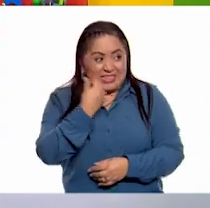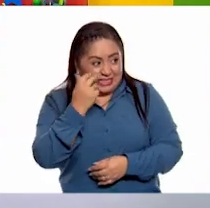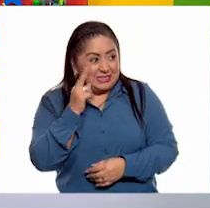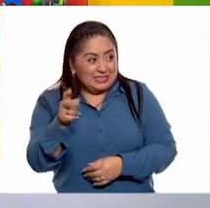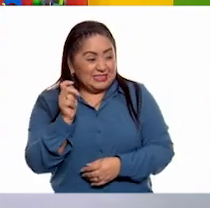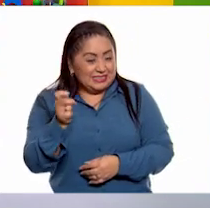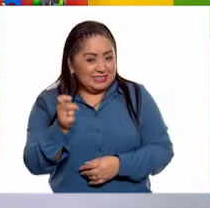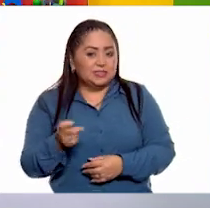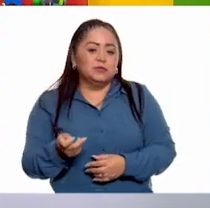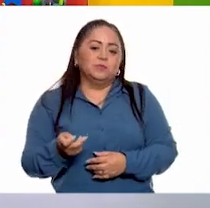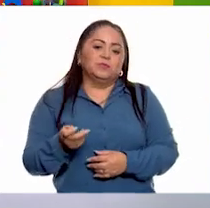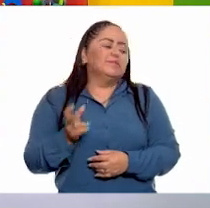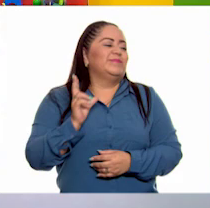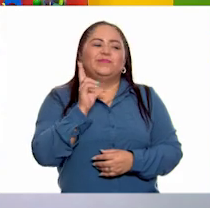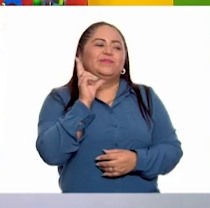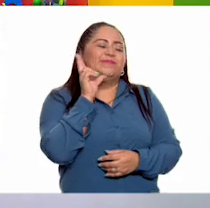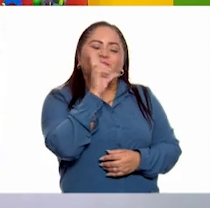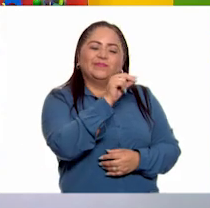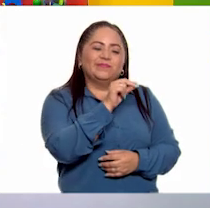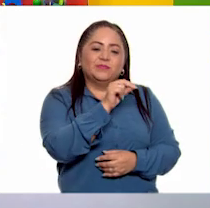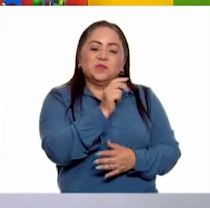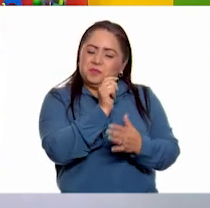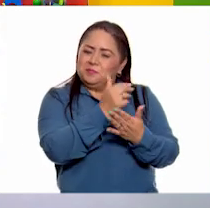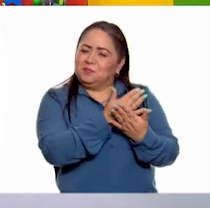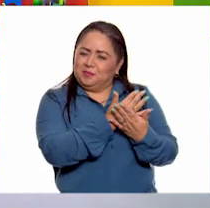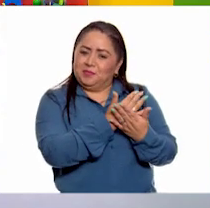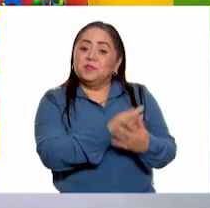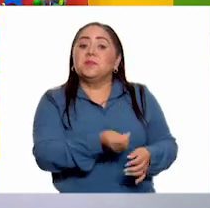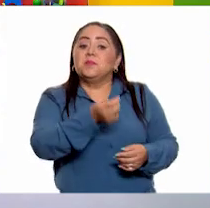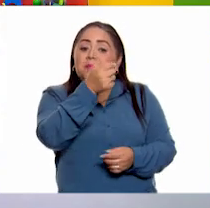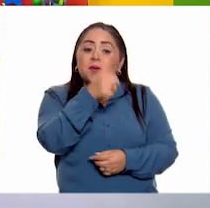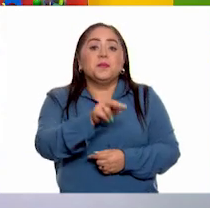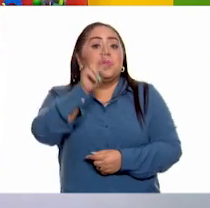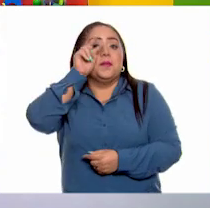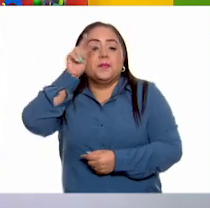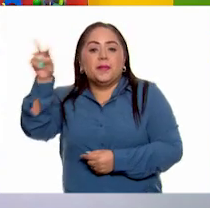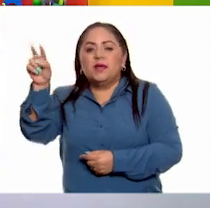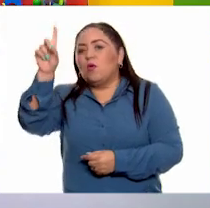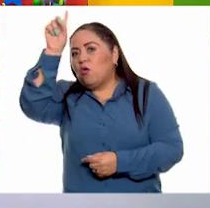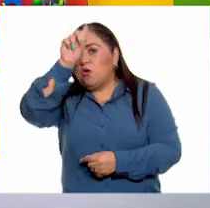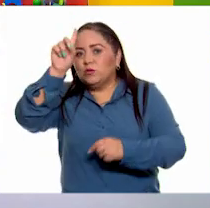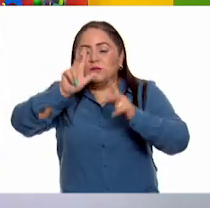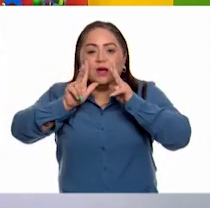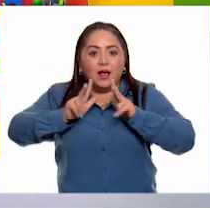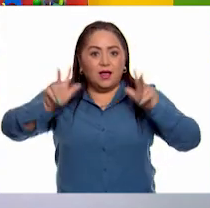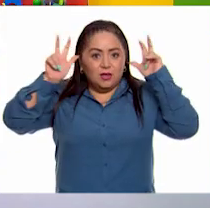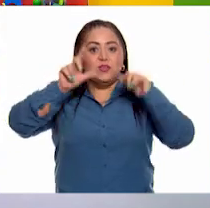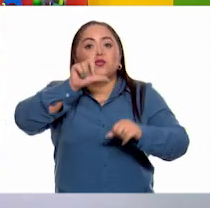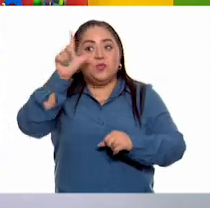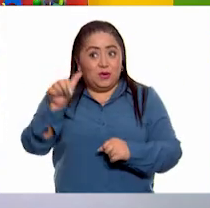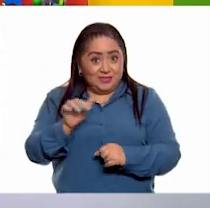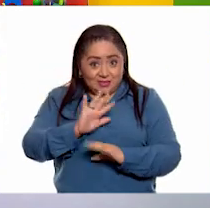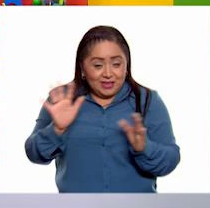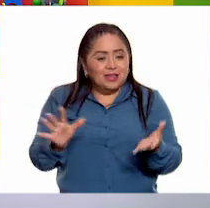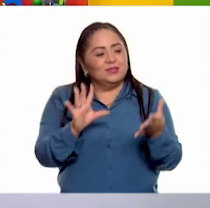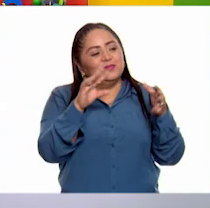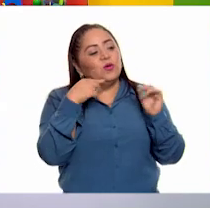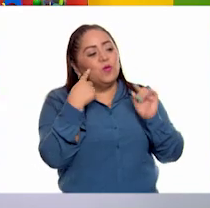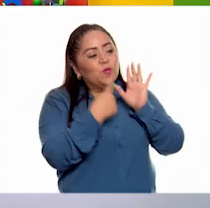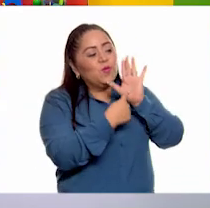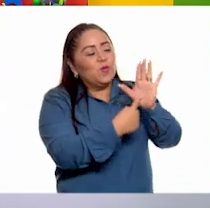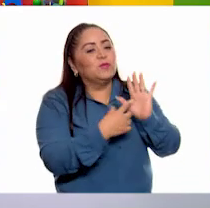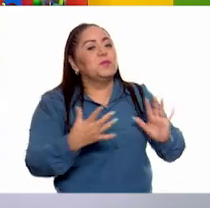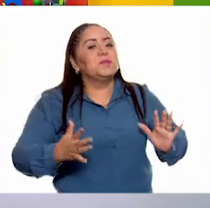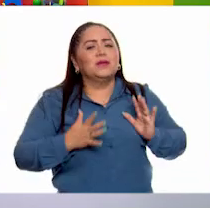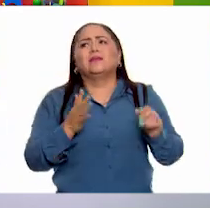¡Claro! No. Espérate. Primero vamos a ver los consejos de Ajolisto y regresando te enseño la sorpresa,